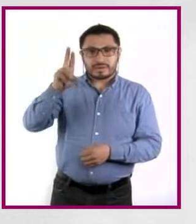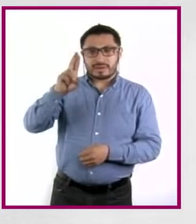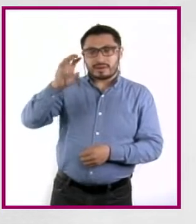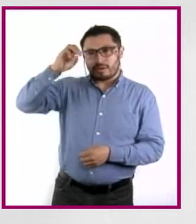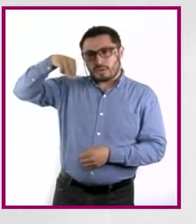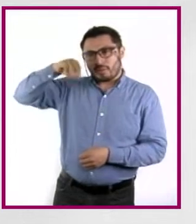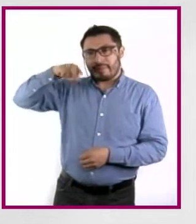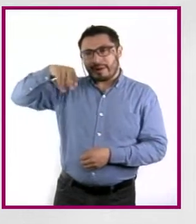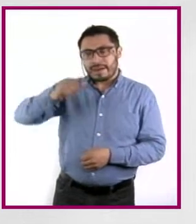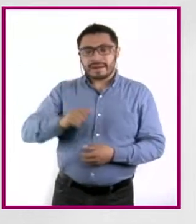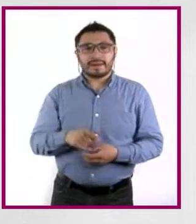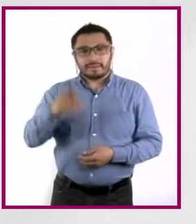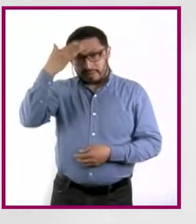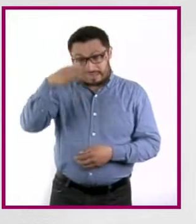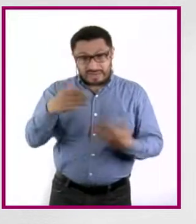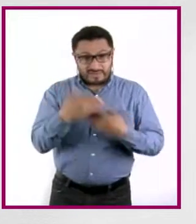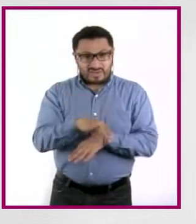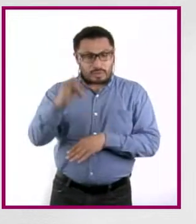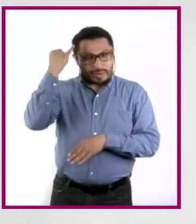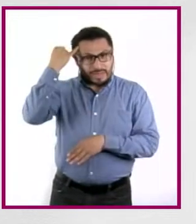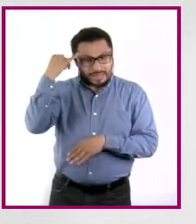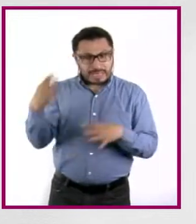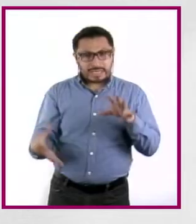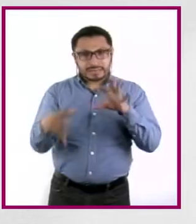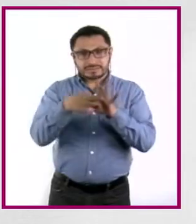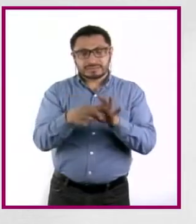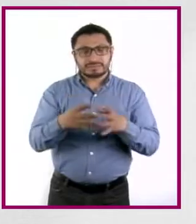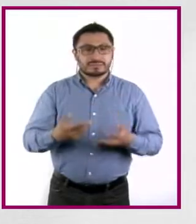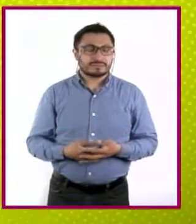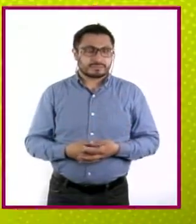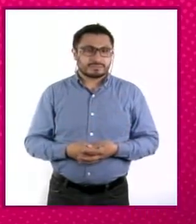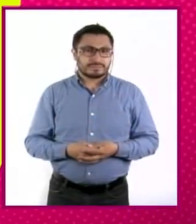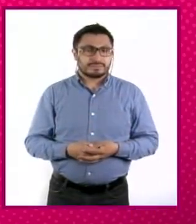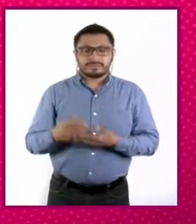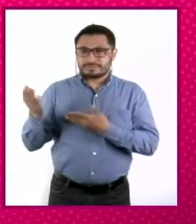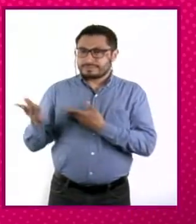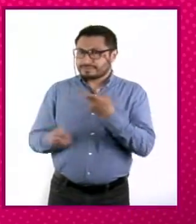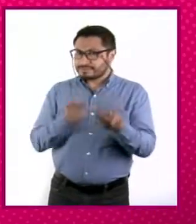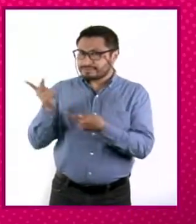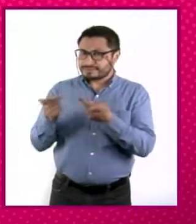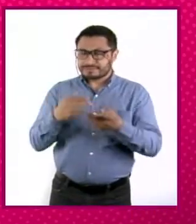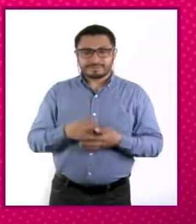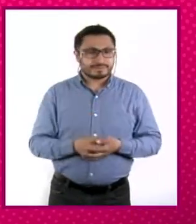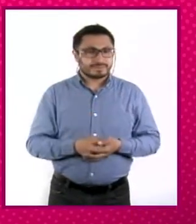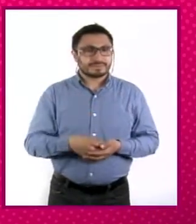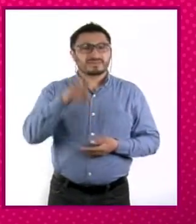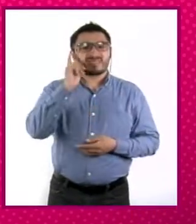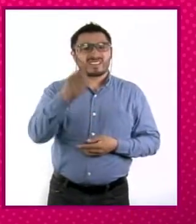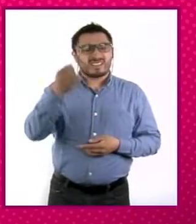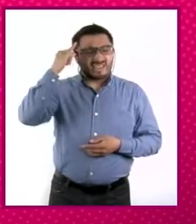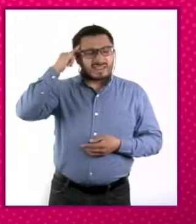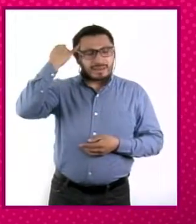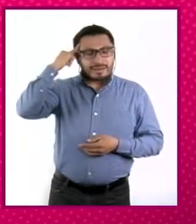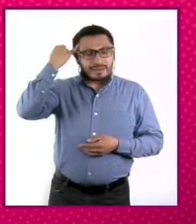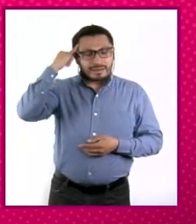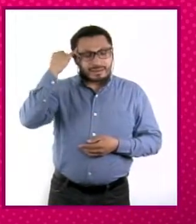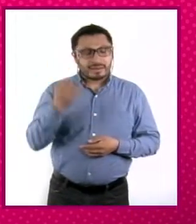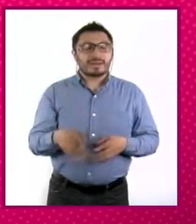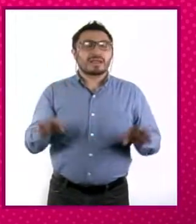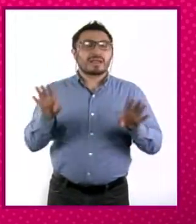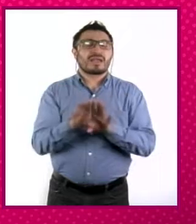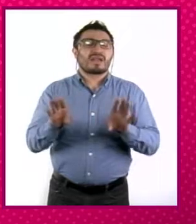quien sabe muchísimo sobre indígenas y su relación con el Estado. Preguntémosle. ¿Qué significa ser indígena y cómo